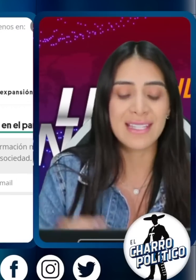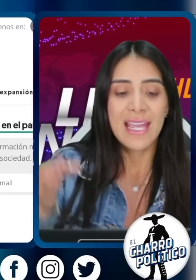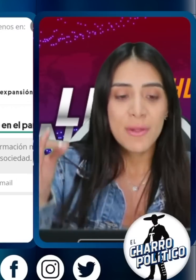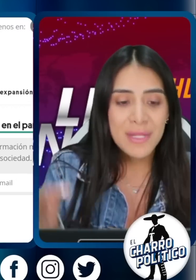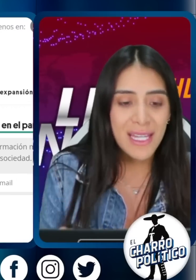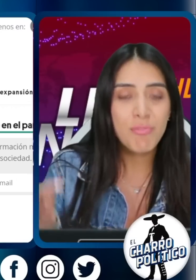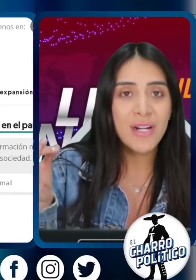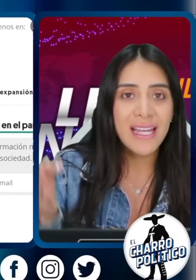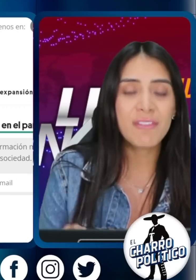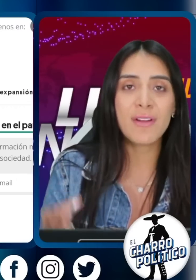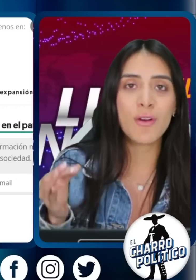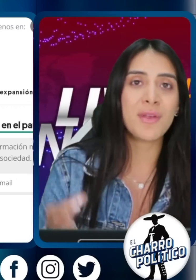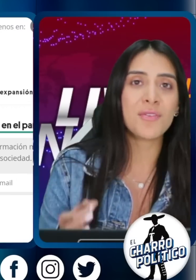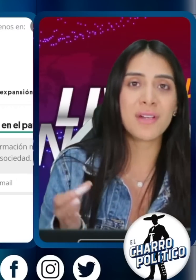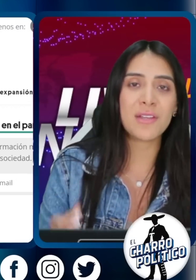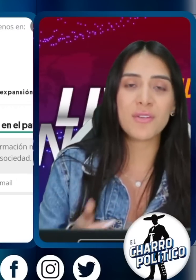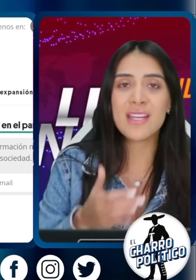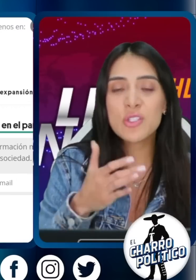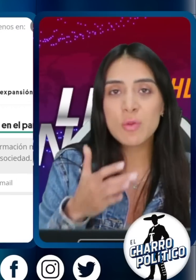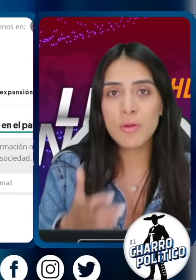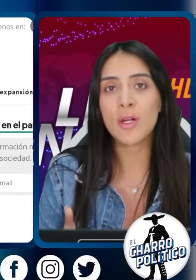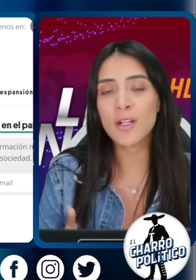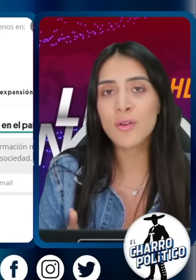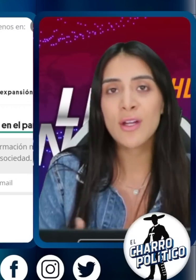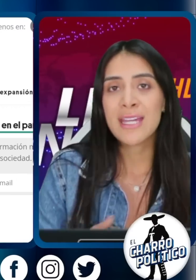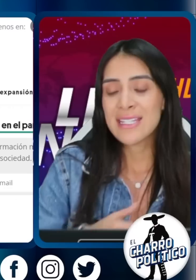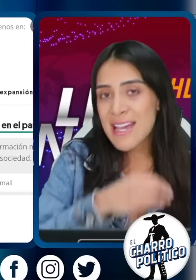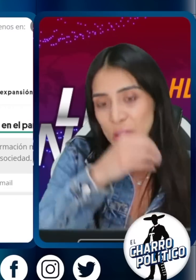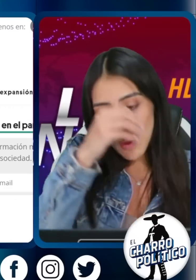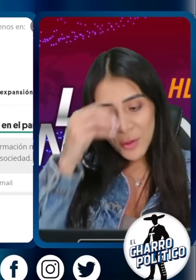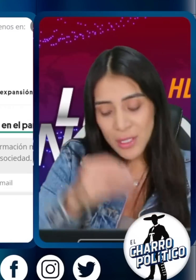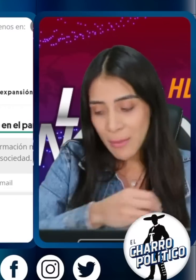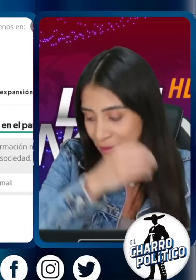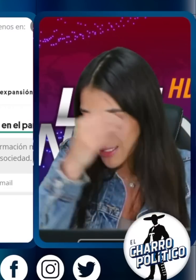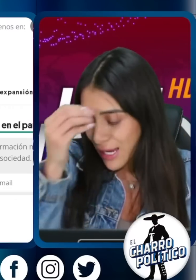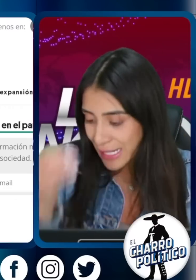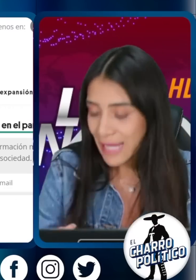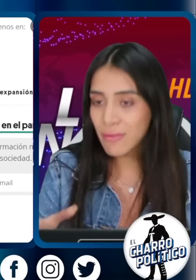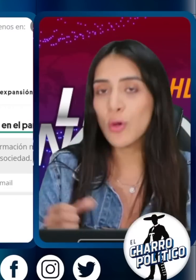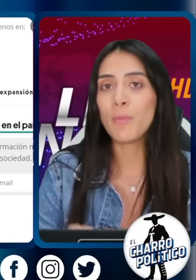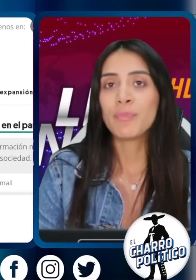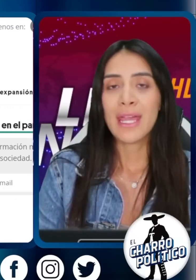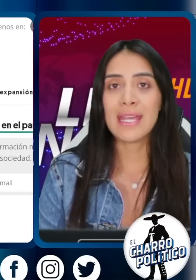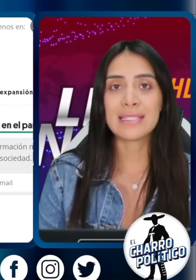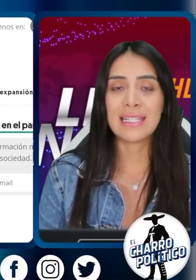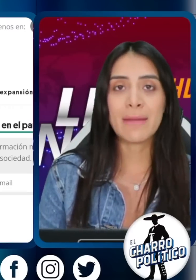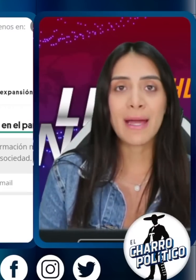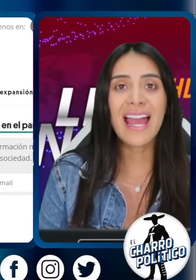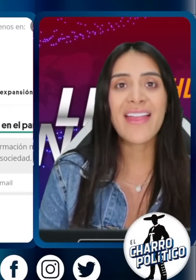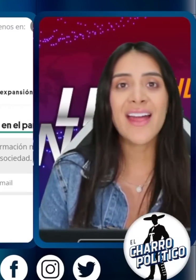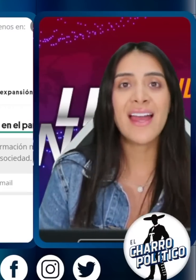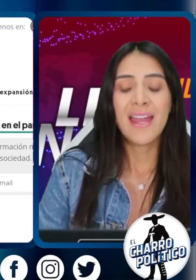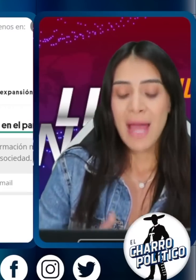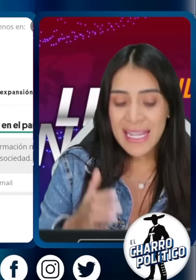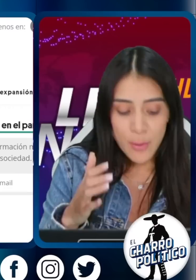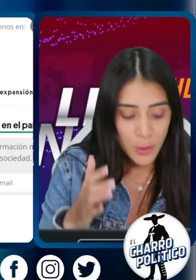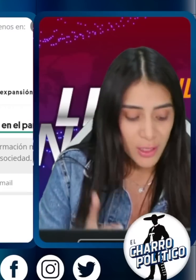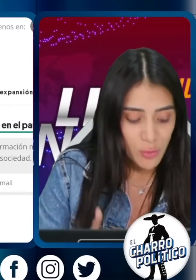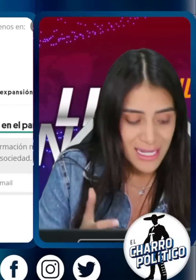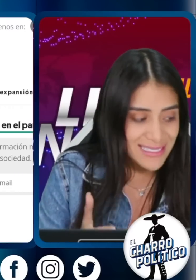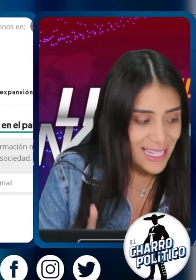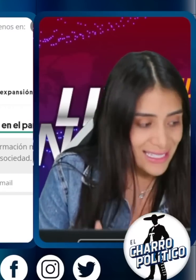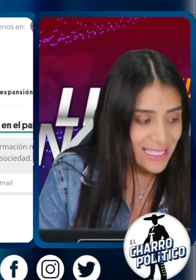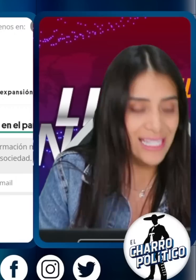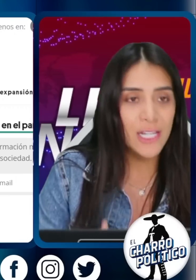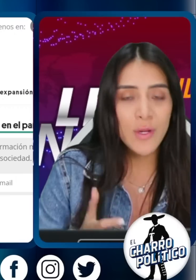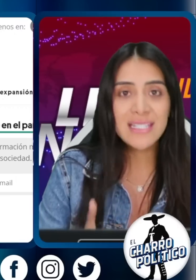delincuentes. Bien por la jefa de gobierno que dijo, ya estuvo bueno que me anden agarrando de bajada, hay que poner un